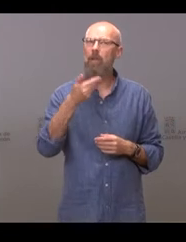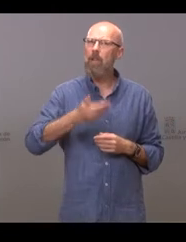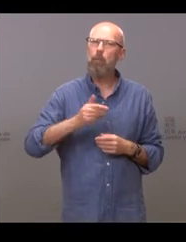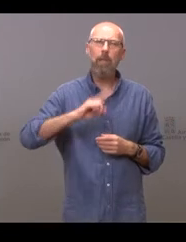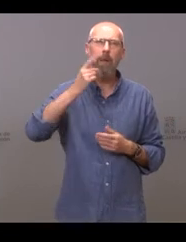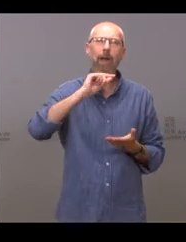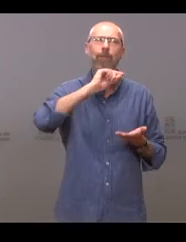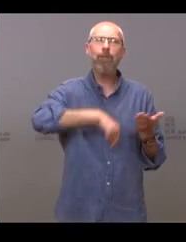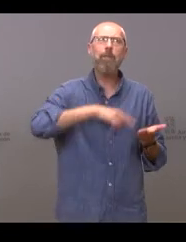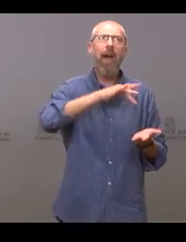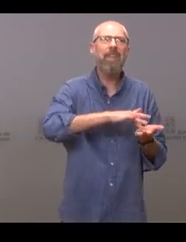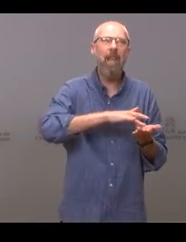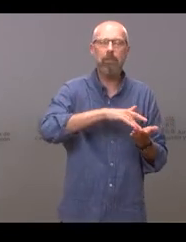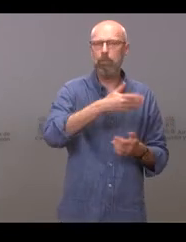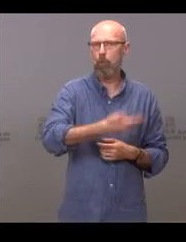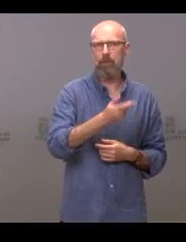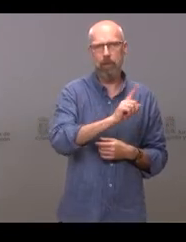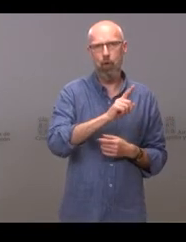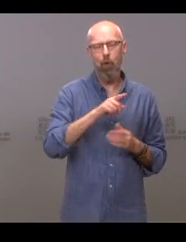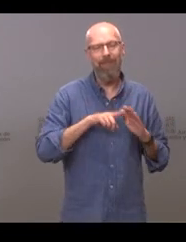que cuando se produce el acuerdo